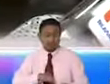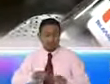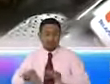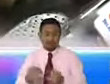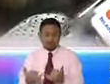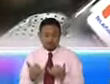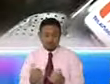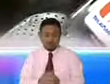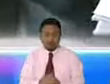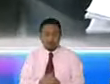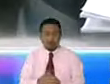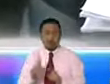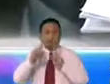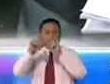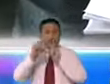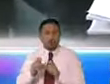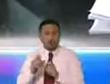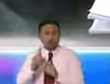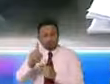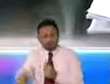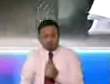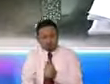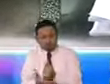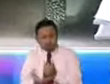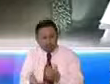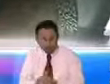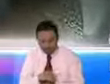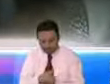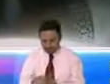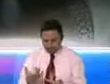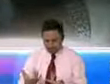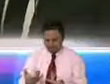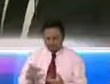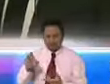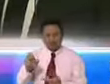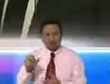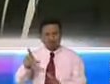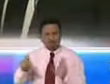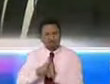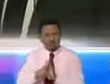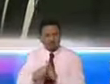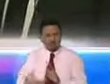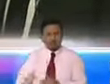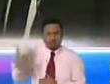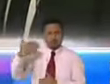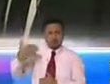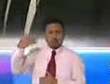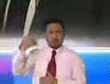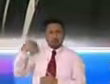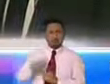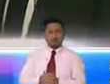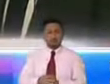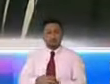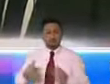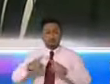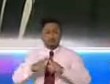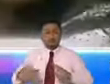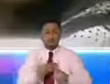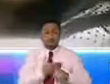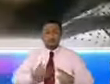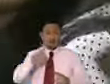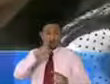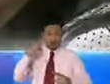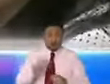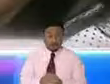los anexos de las preguntas es que la misma tenga una especie de carácter retroactivo para evitar la reelección del expresidente Rafael Correa.